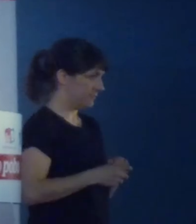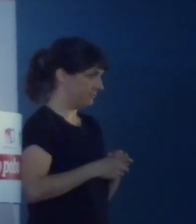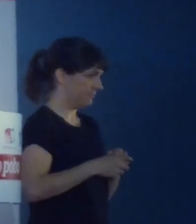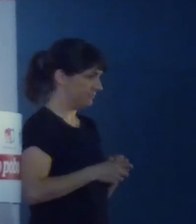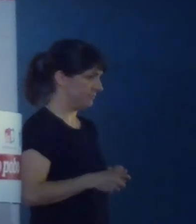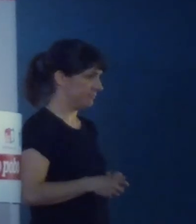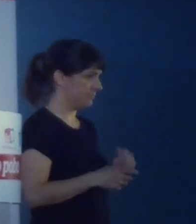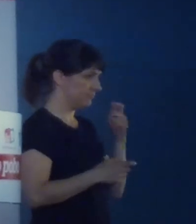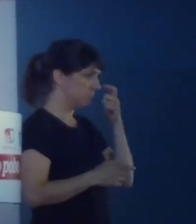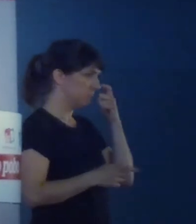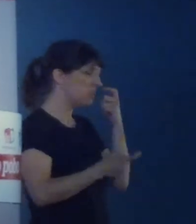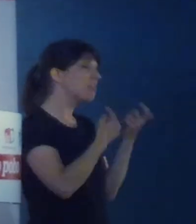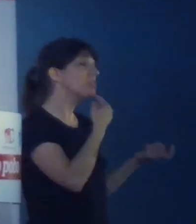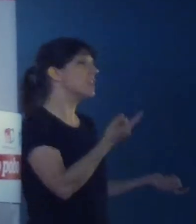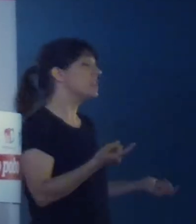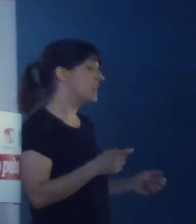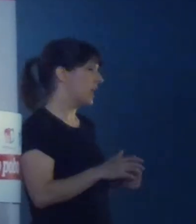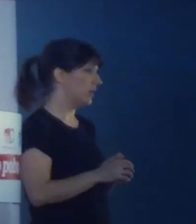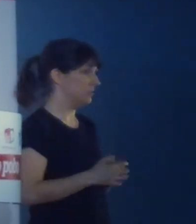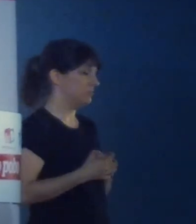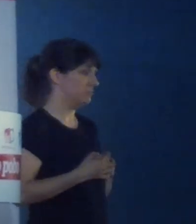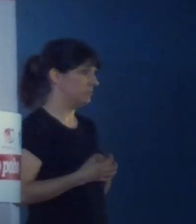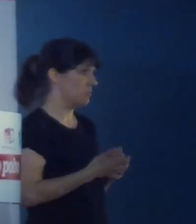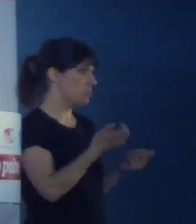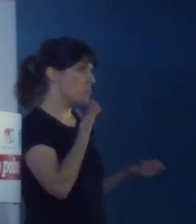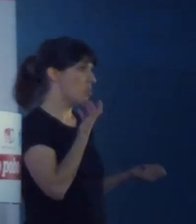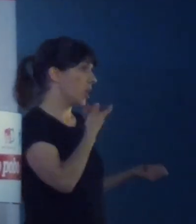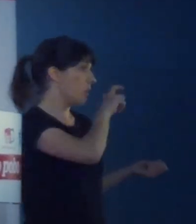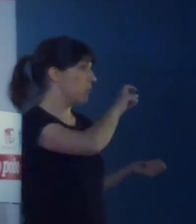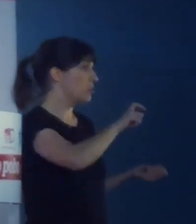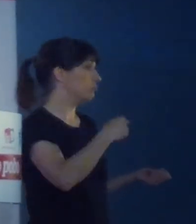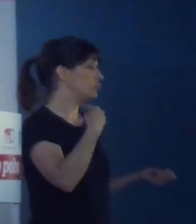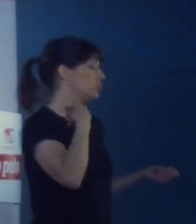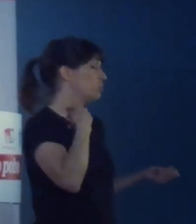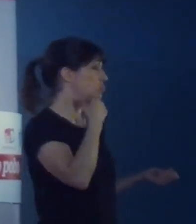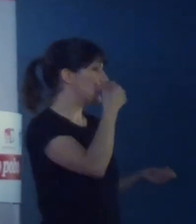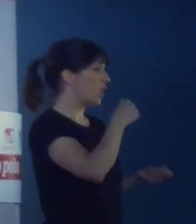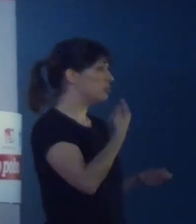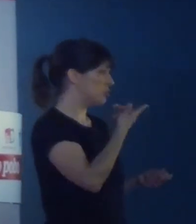Que o que había que facer é que os diputados traballasen gratis,